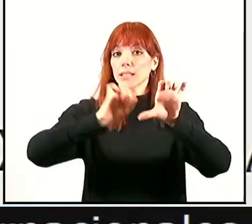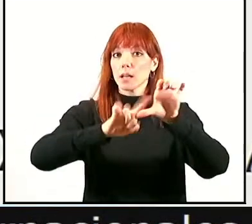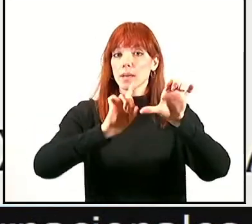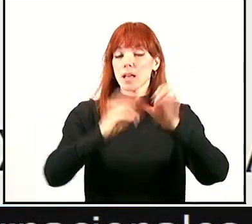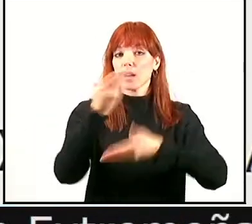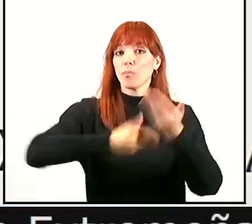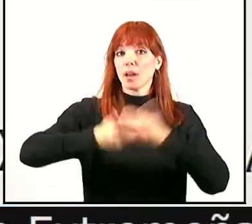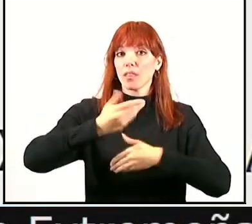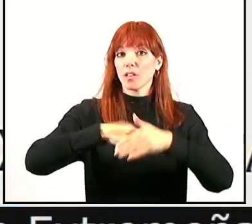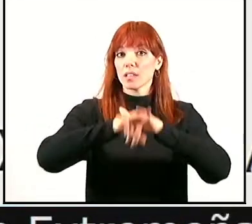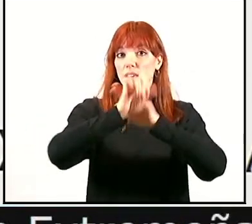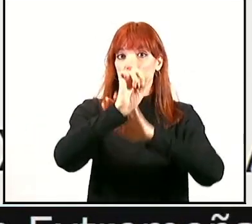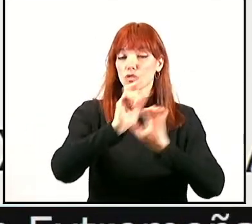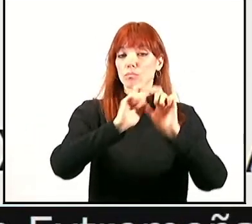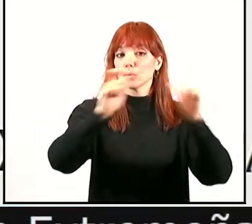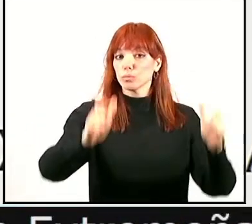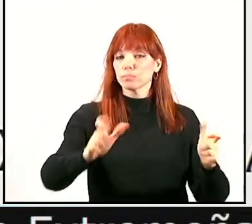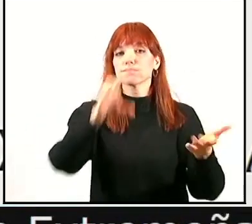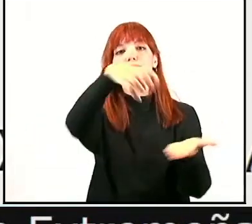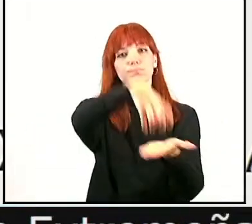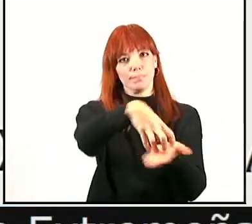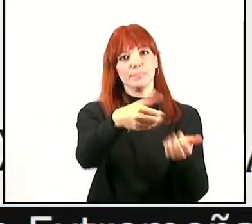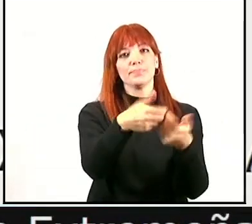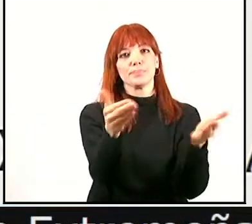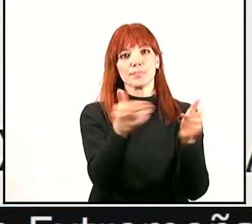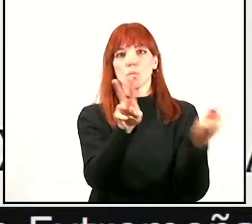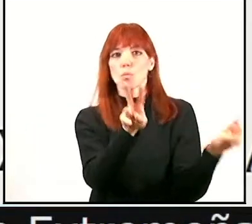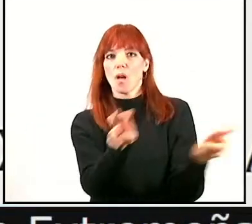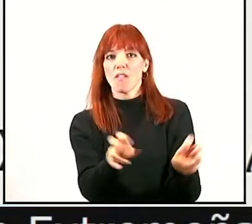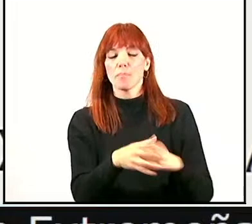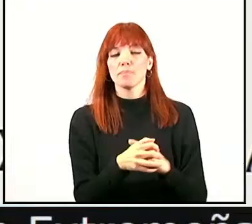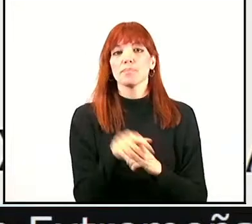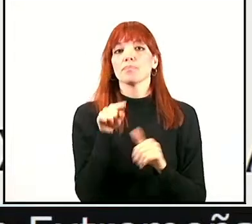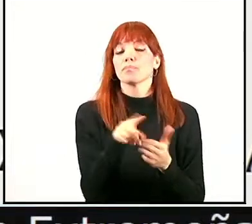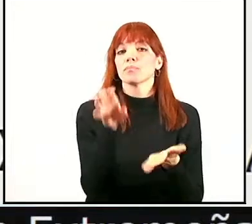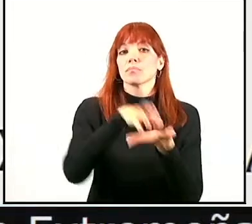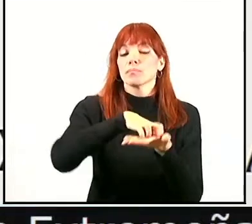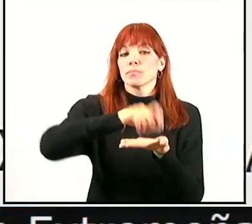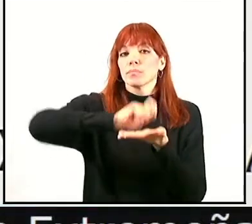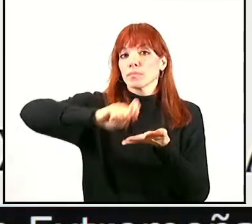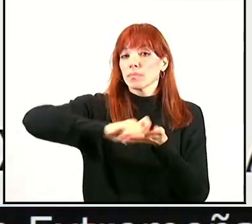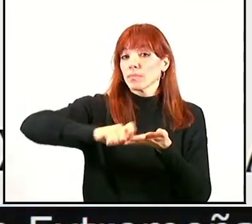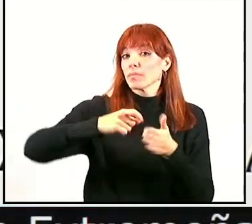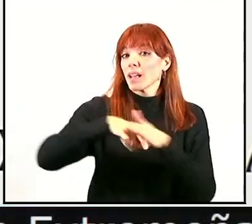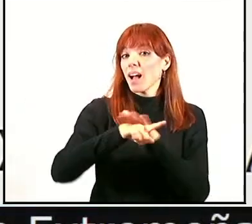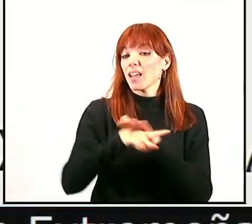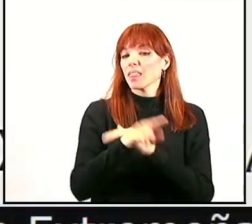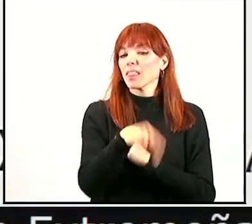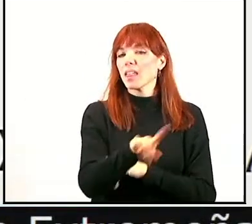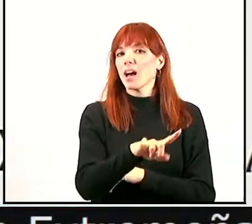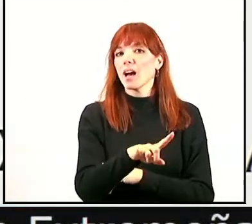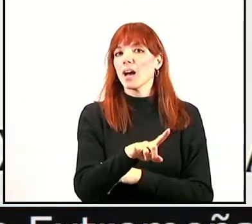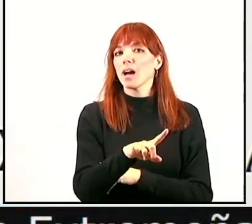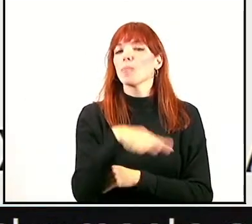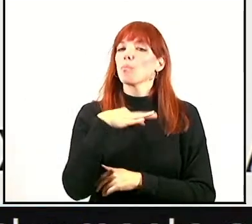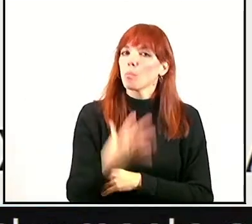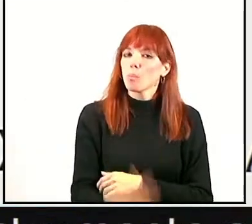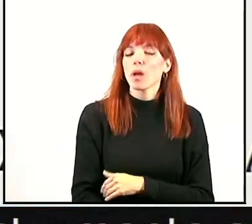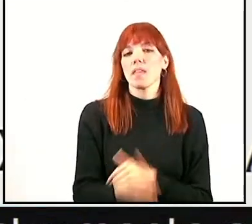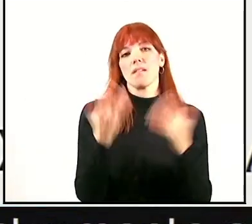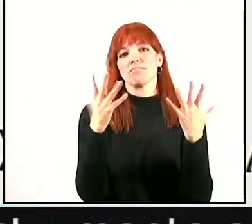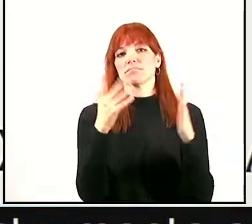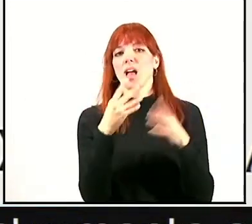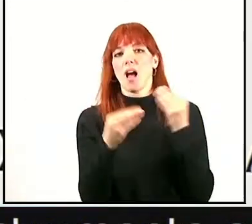de Cooperación de Extremadura. Es este instrumento, la Agencia Extremeña de Cooperación, la que ha hecho posible cristalizar lo que son hoy las